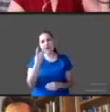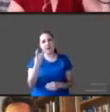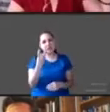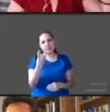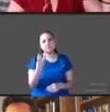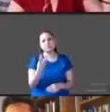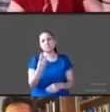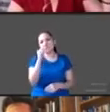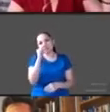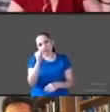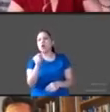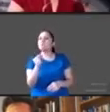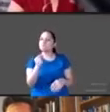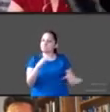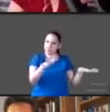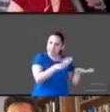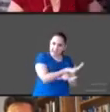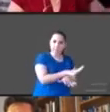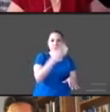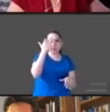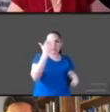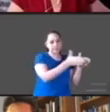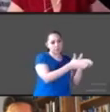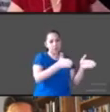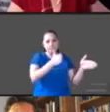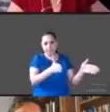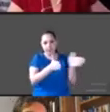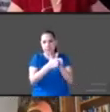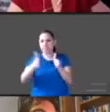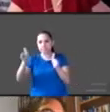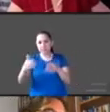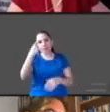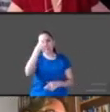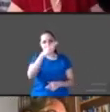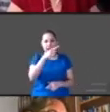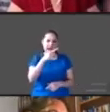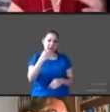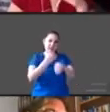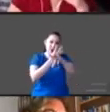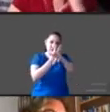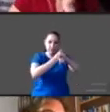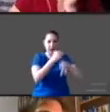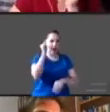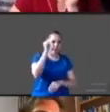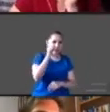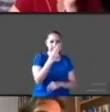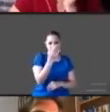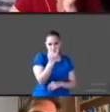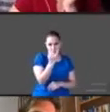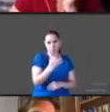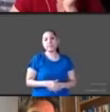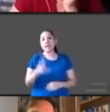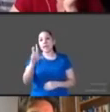ciclos que llevamos a cabo en el mes de abril, mayo y junio. 30 conversatorios, dos